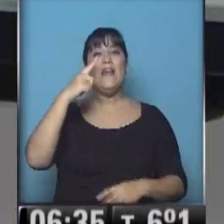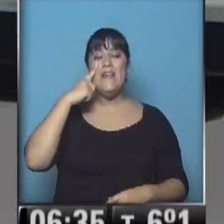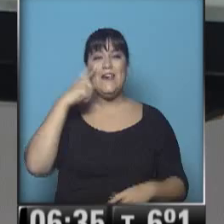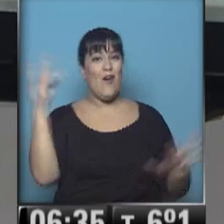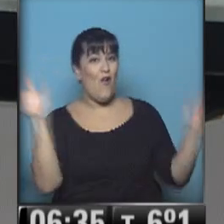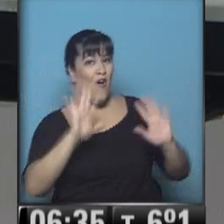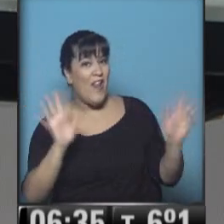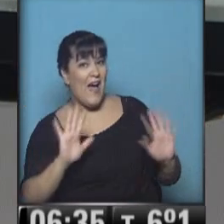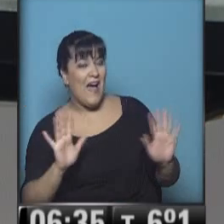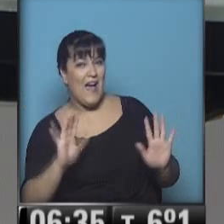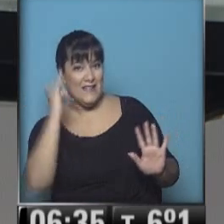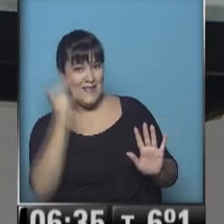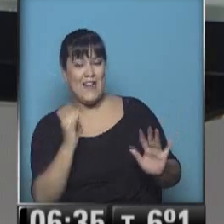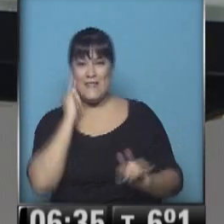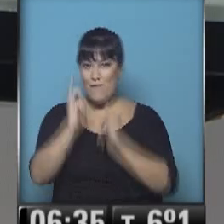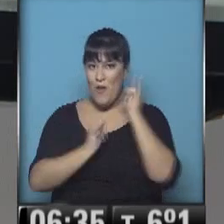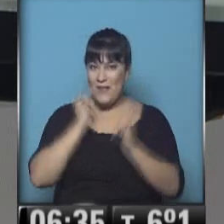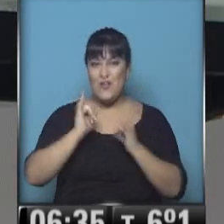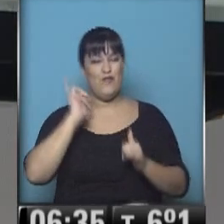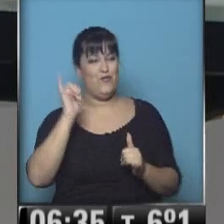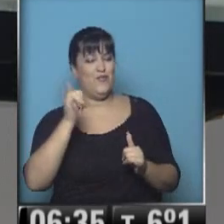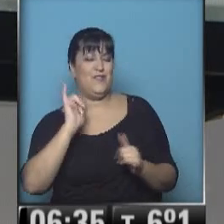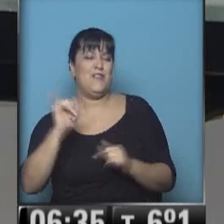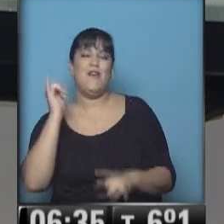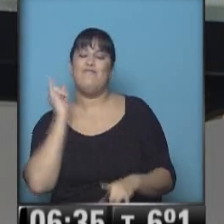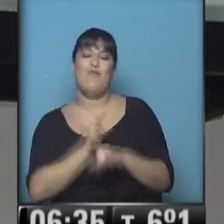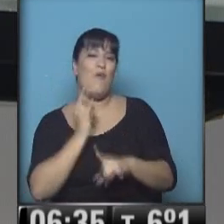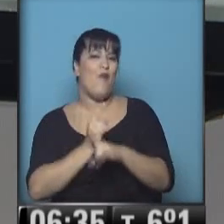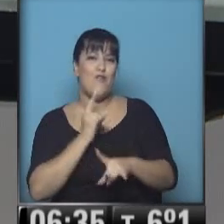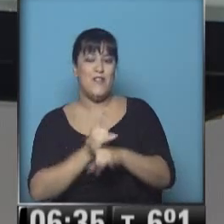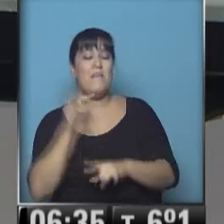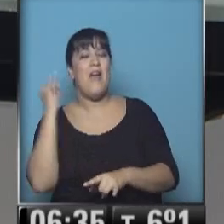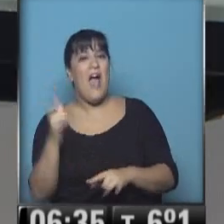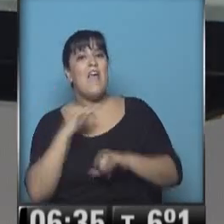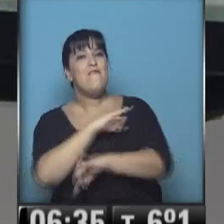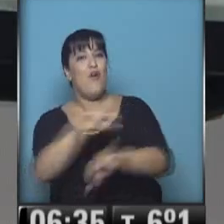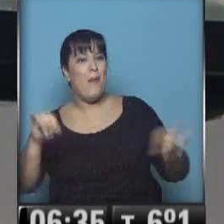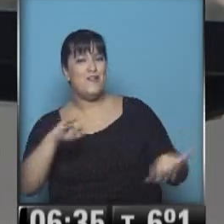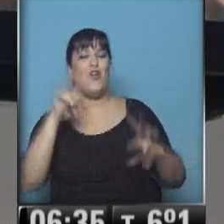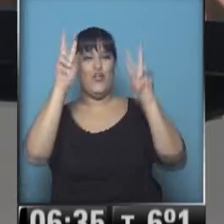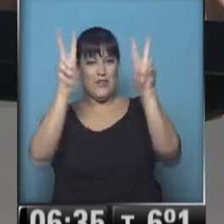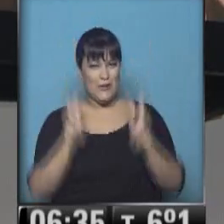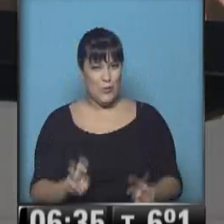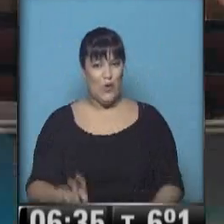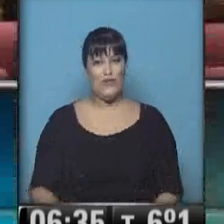Nadia. ¿Tenés información? Pero claro, como todas las mañanitas para vos y todos nuestros amigos, compartimos los